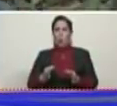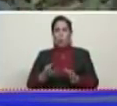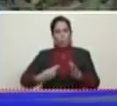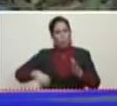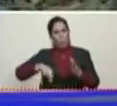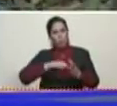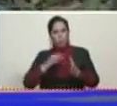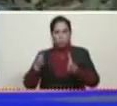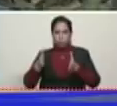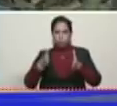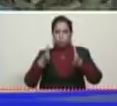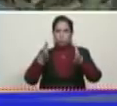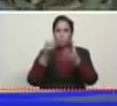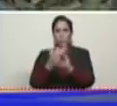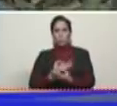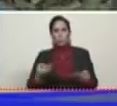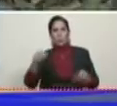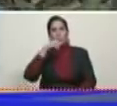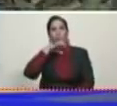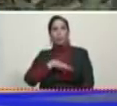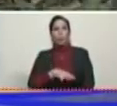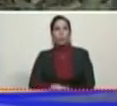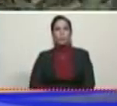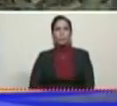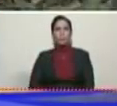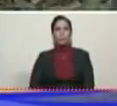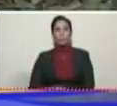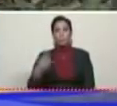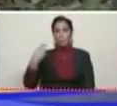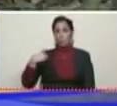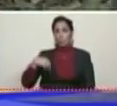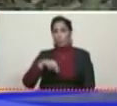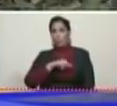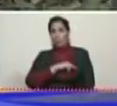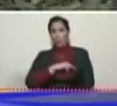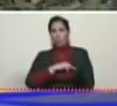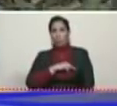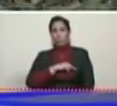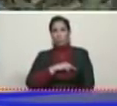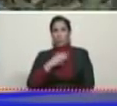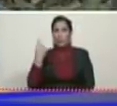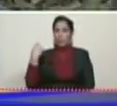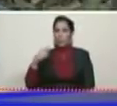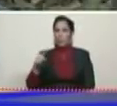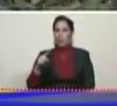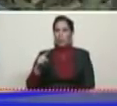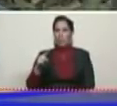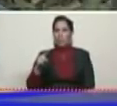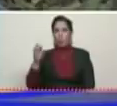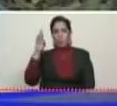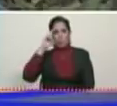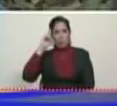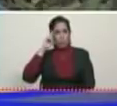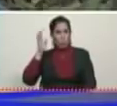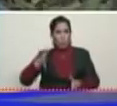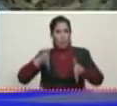correcto de la historia. De que tenemos la razón más grande de todas.